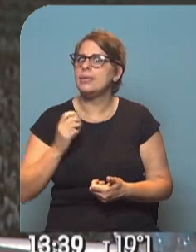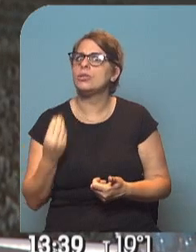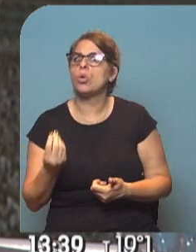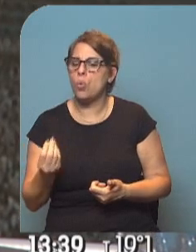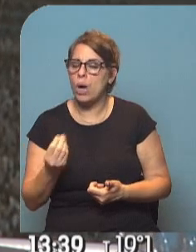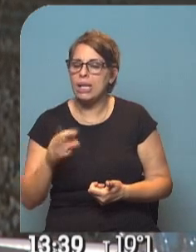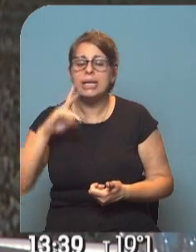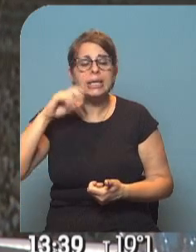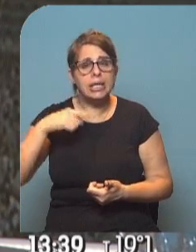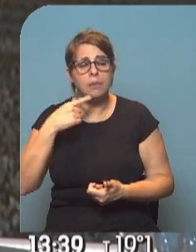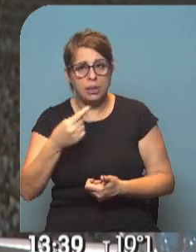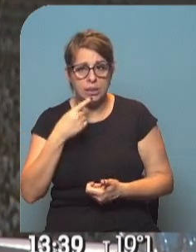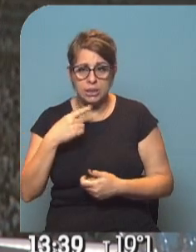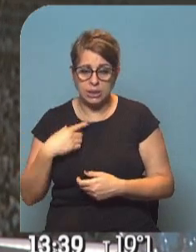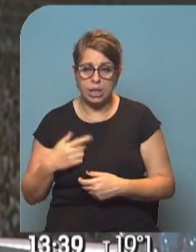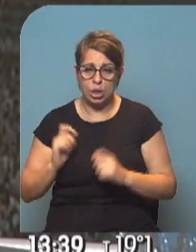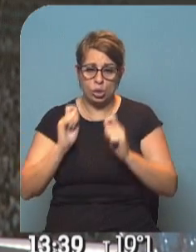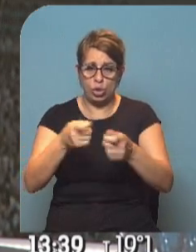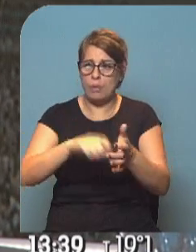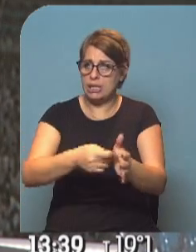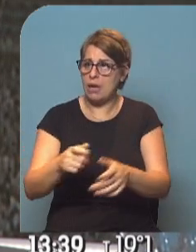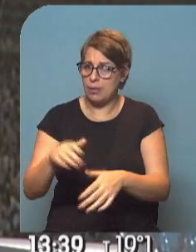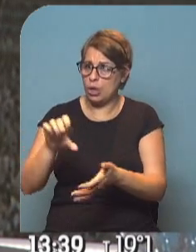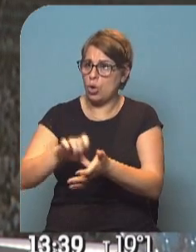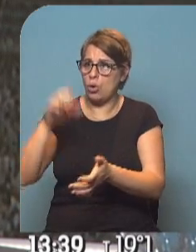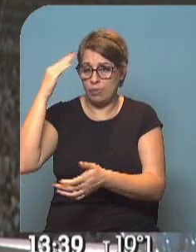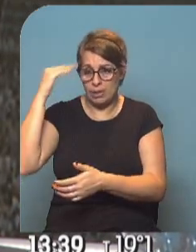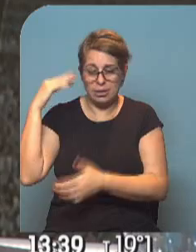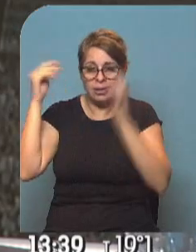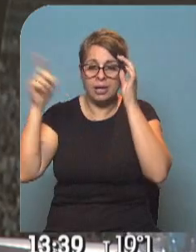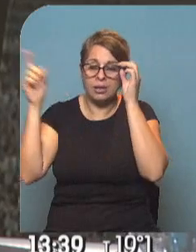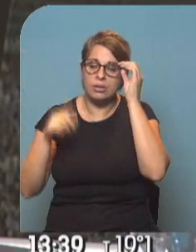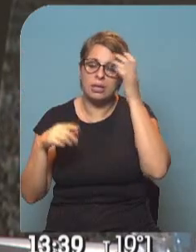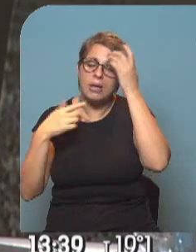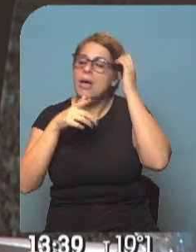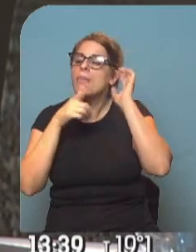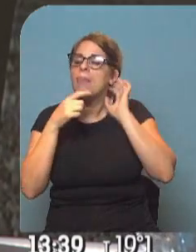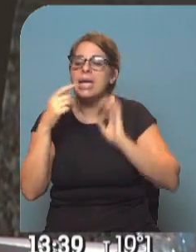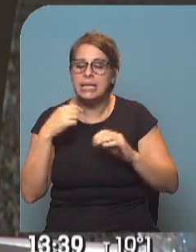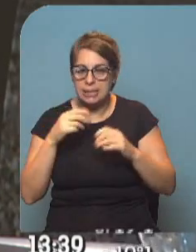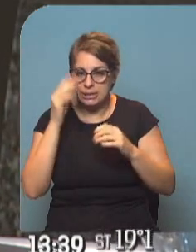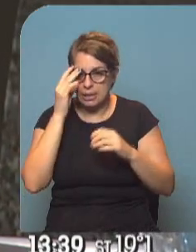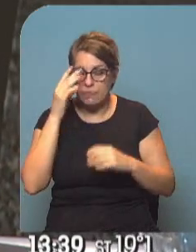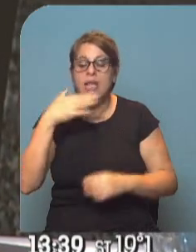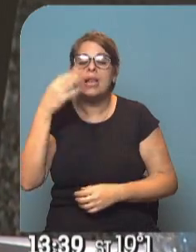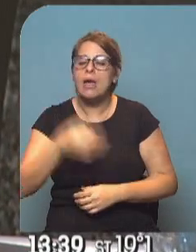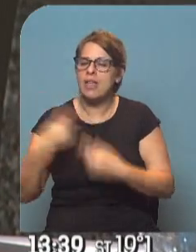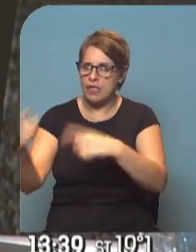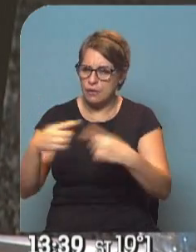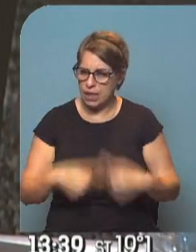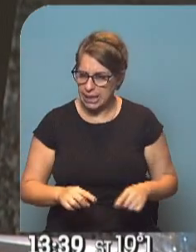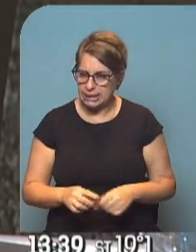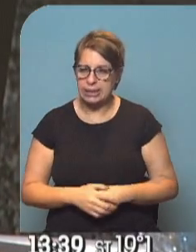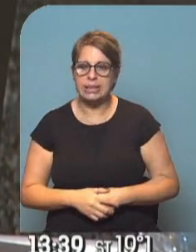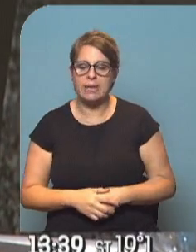que Kim puede decir, les dejo, acá está la llave. ¿Cómo es? No, en ese sentido me parece que la realidad es muy diferente